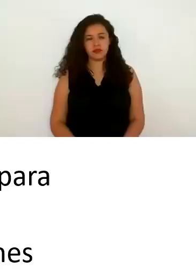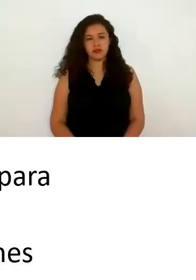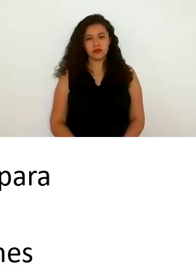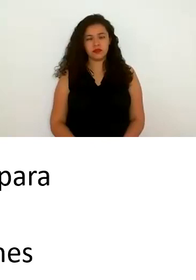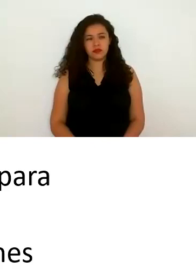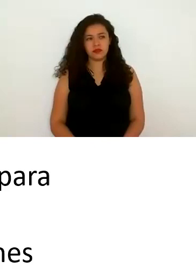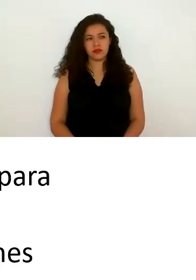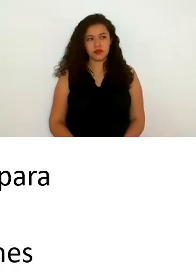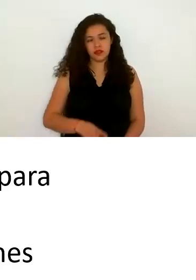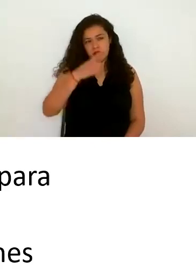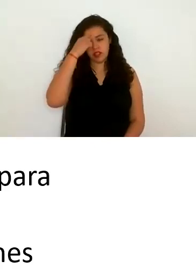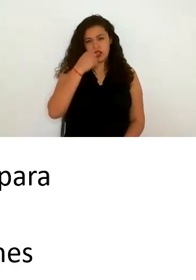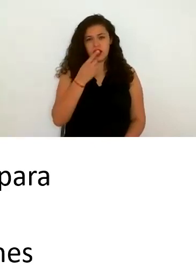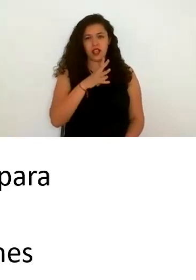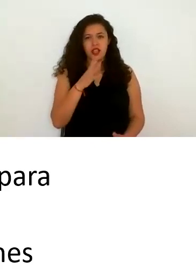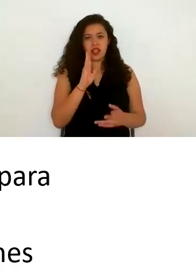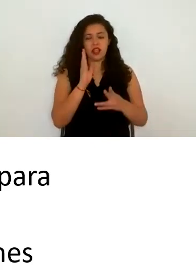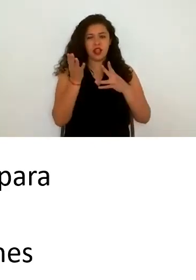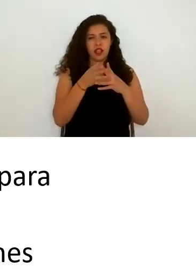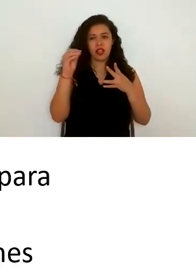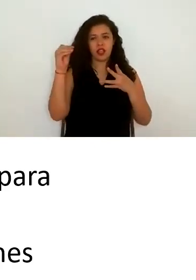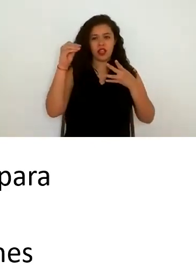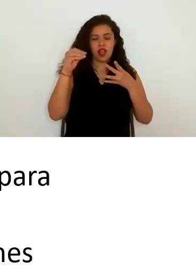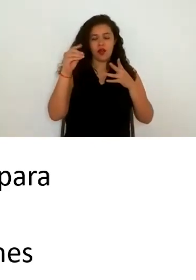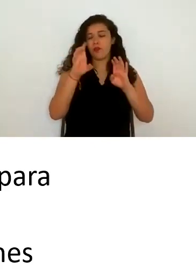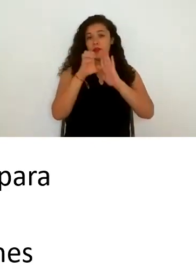anexarse al apartado del asunto que corresponde.